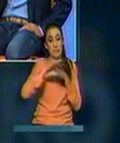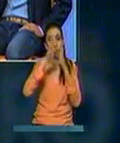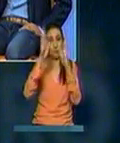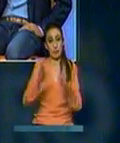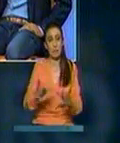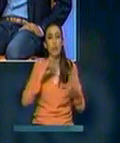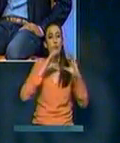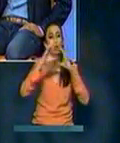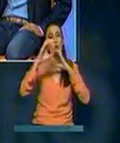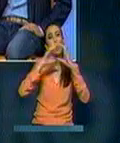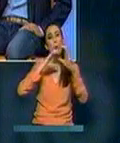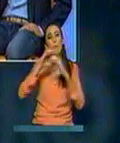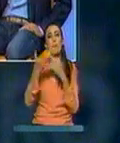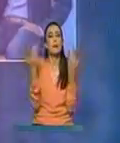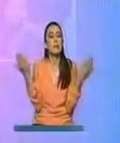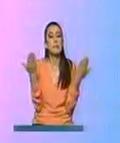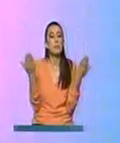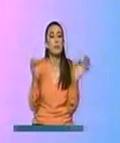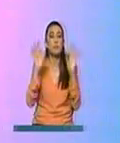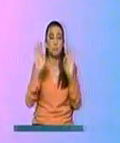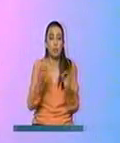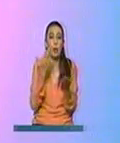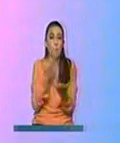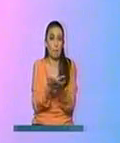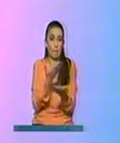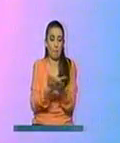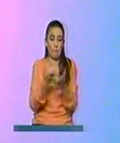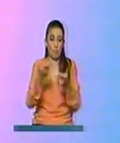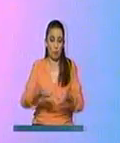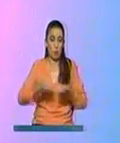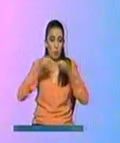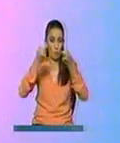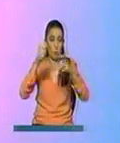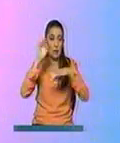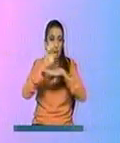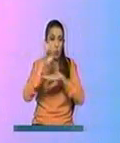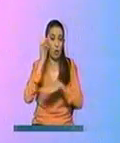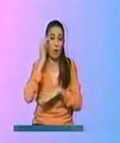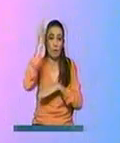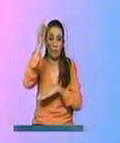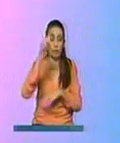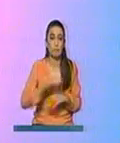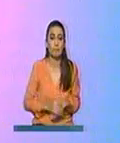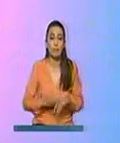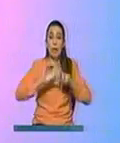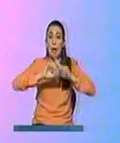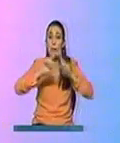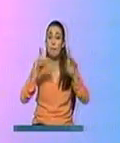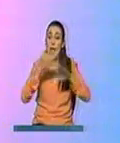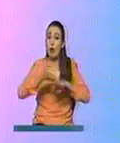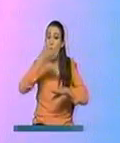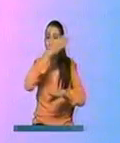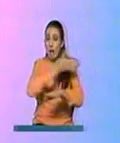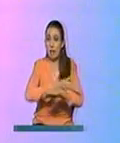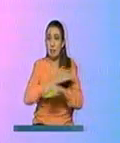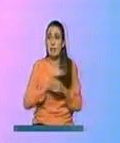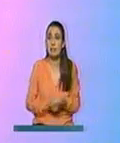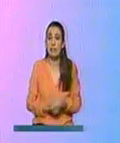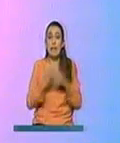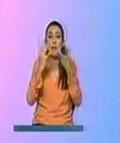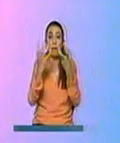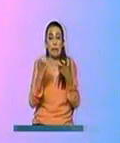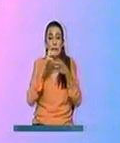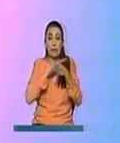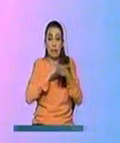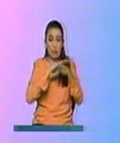minutos sobre este tema que les hemos propuesto aquí en Ecuador al Futuro. Pero antes de arrancar este diálogo, queremos invitarles